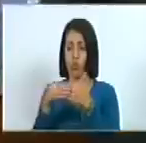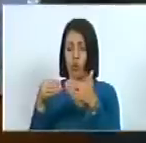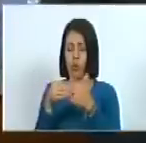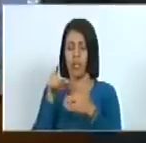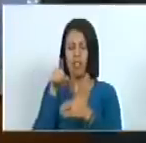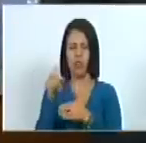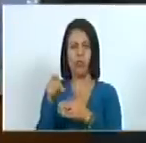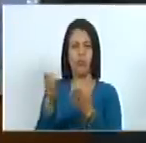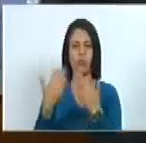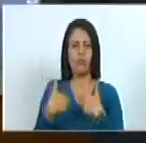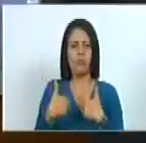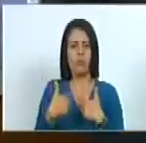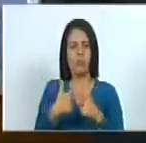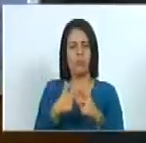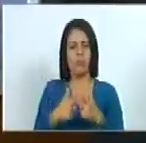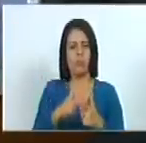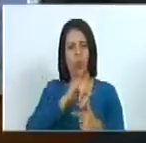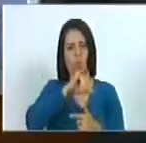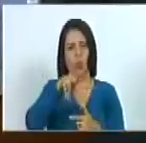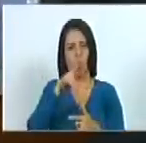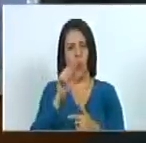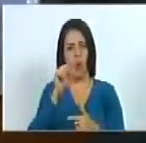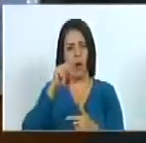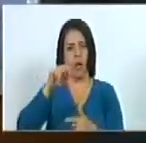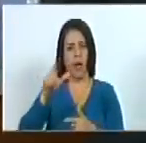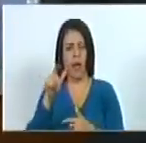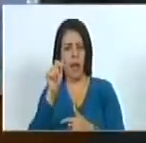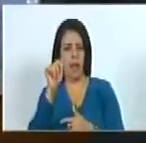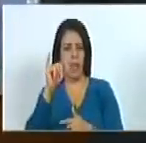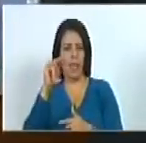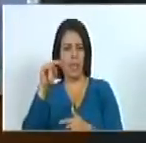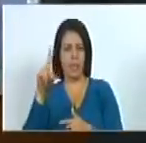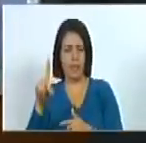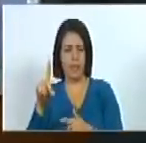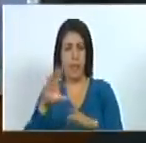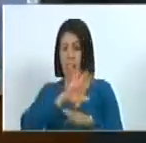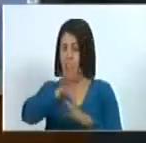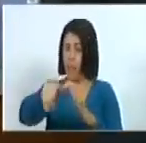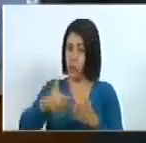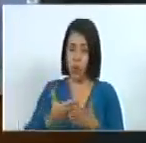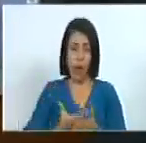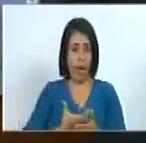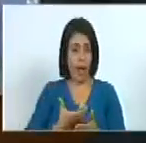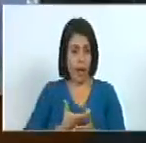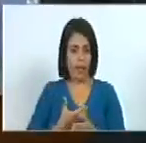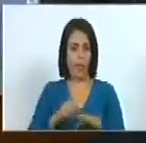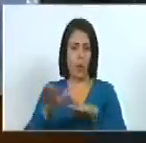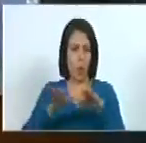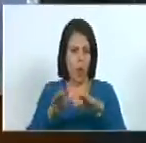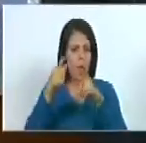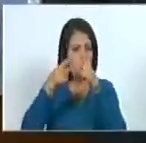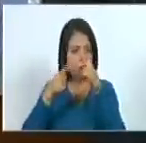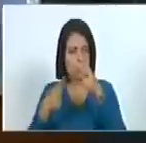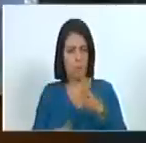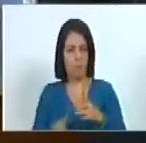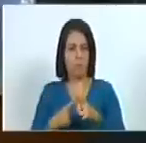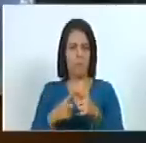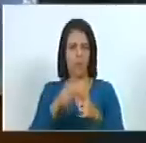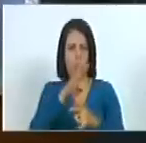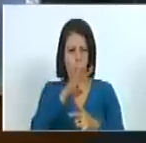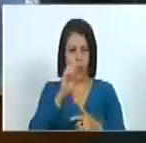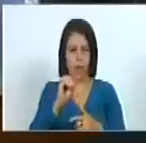O a Garrido, o a Galinde, o a la... denle la orden a todos los alcaldes de ustedes, que tienen